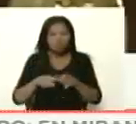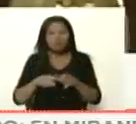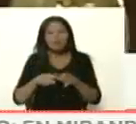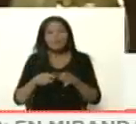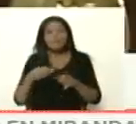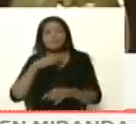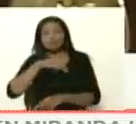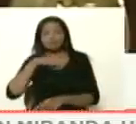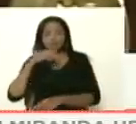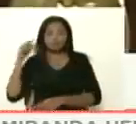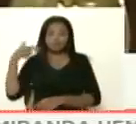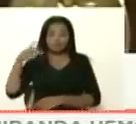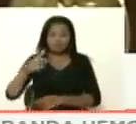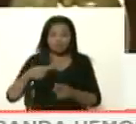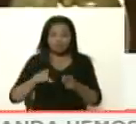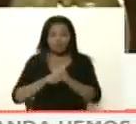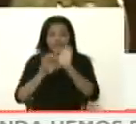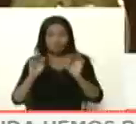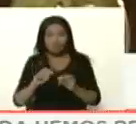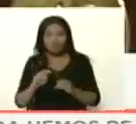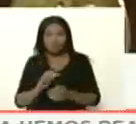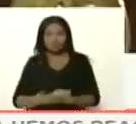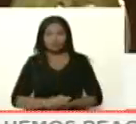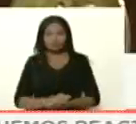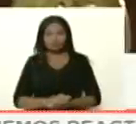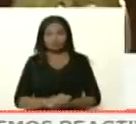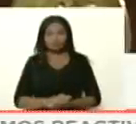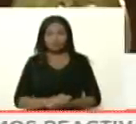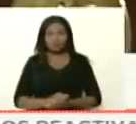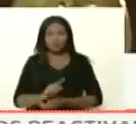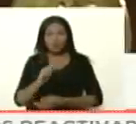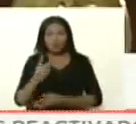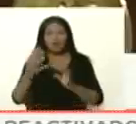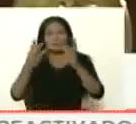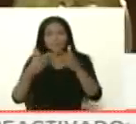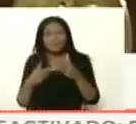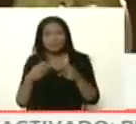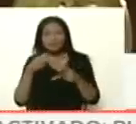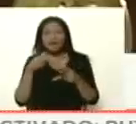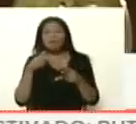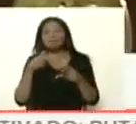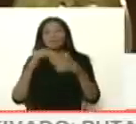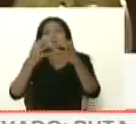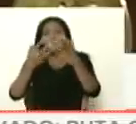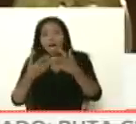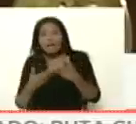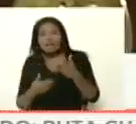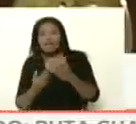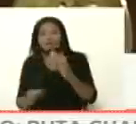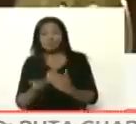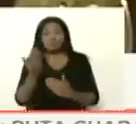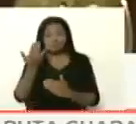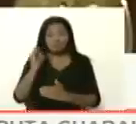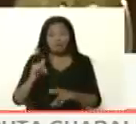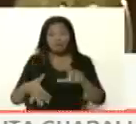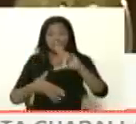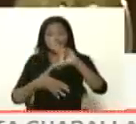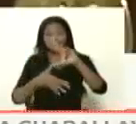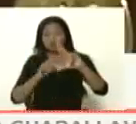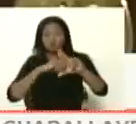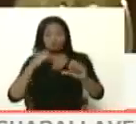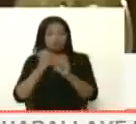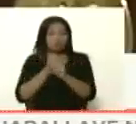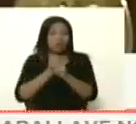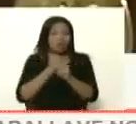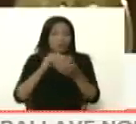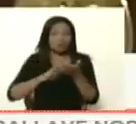hoy, a través de Ferrolaza, tal vez una de las empresas productoras de vía férrea más importantes que hay en Latinoamérica. Estamos trabajando